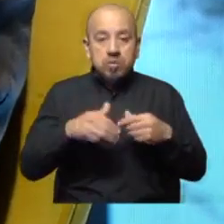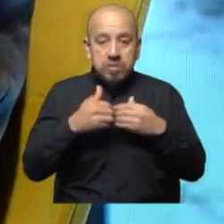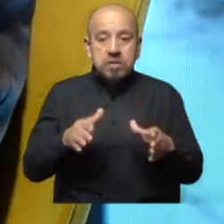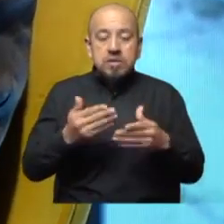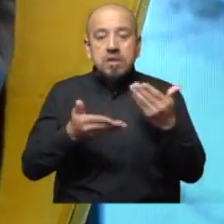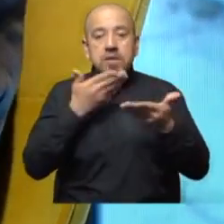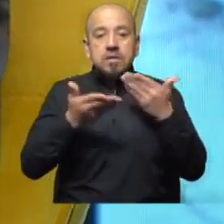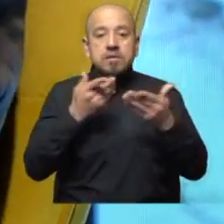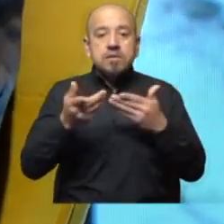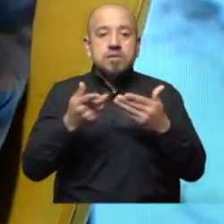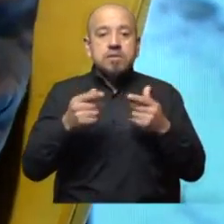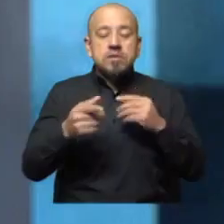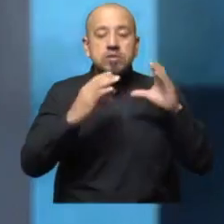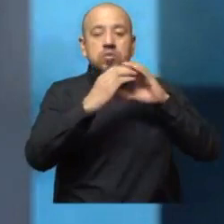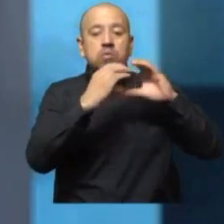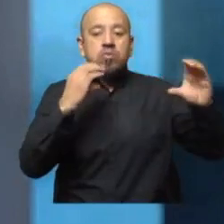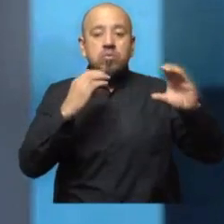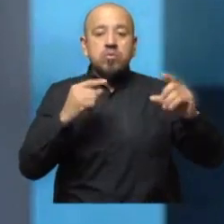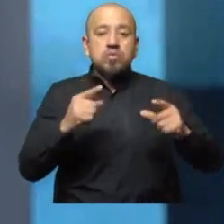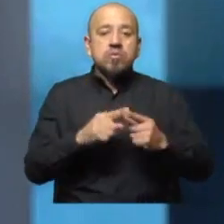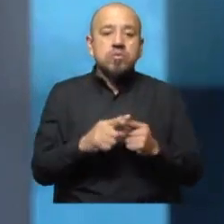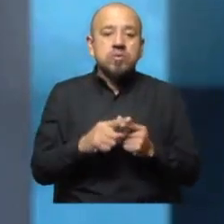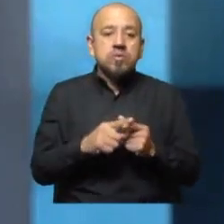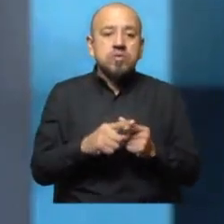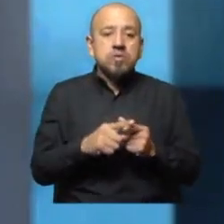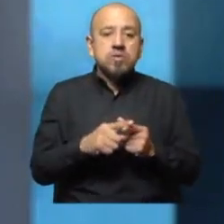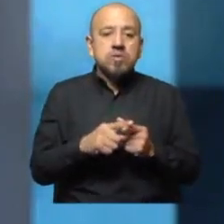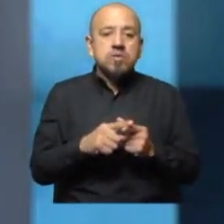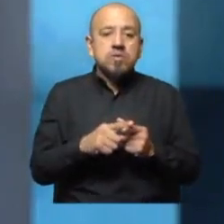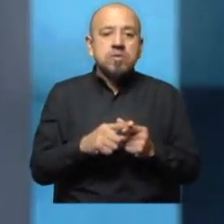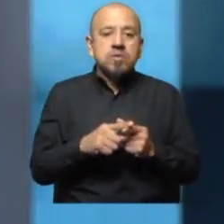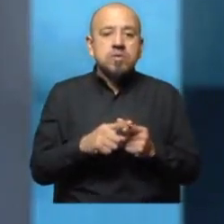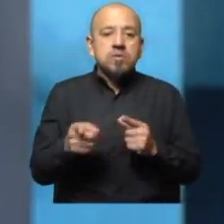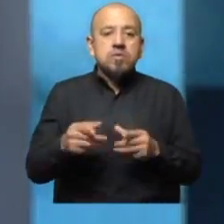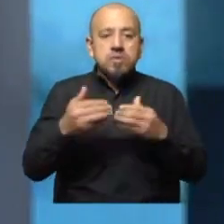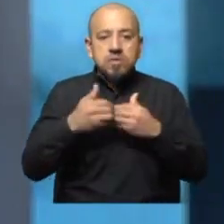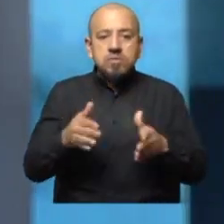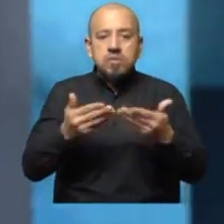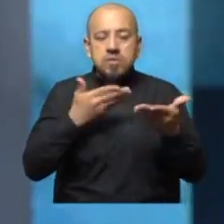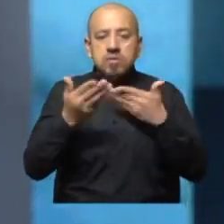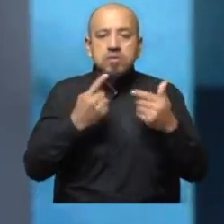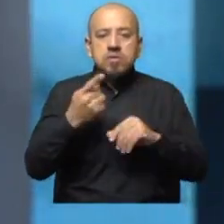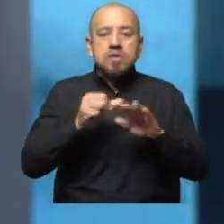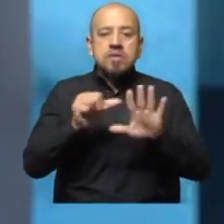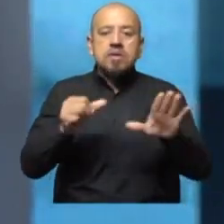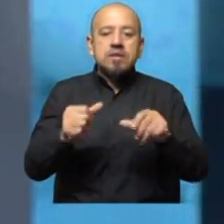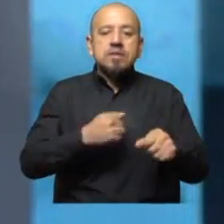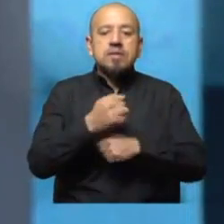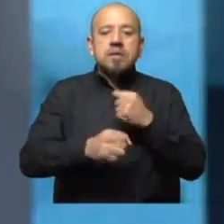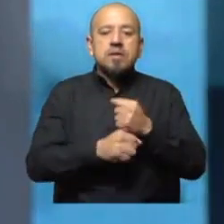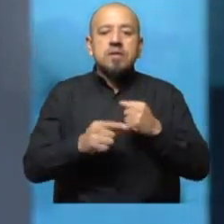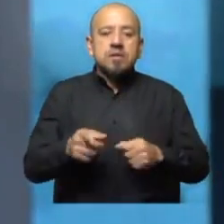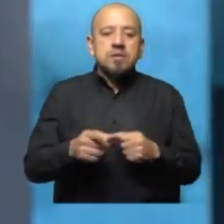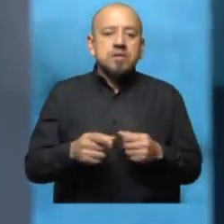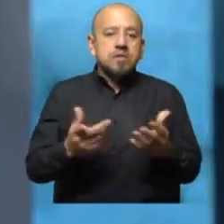es en los hombros si en realidad comencé a cantar con 16 años porque tenía la